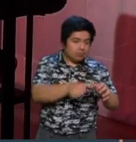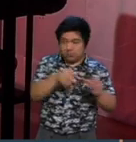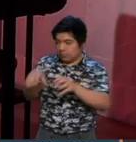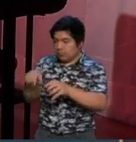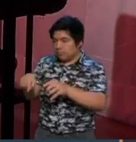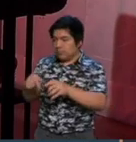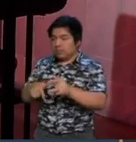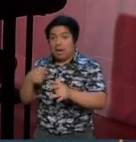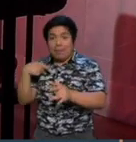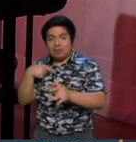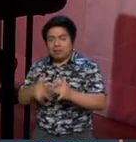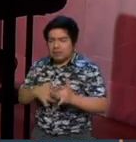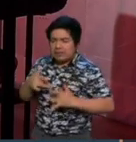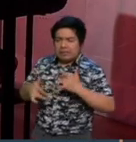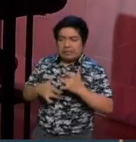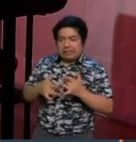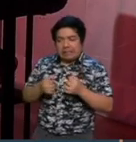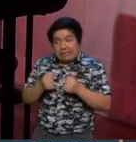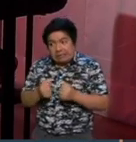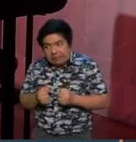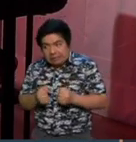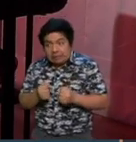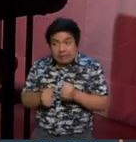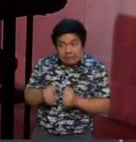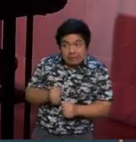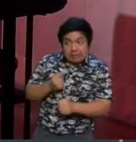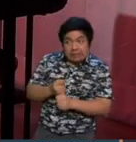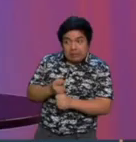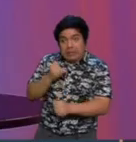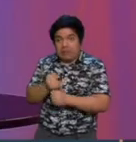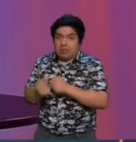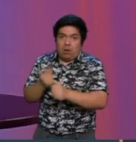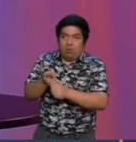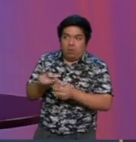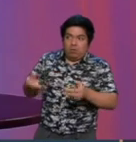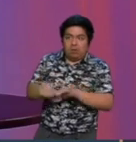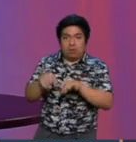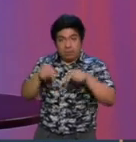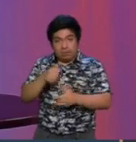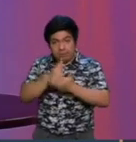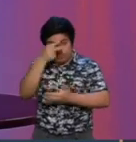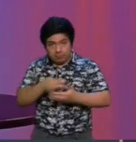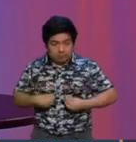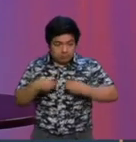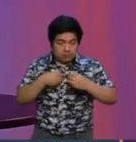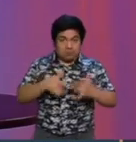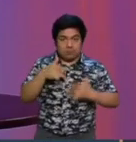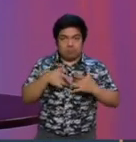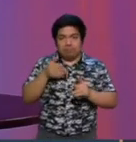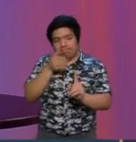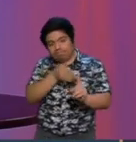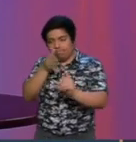de la percepción, qué tan segura o insegura se siente la gente aquí en la capital. Y tanto en la